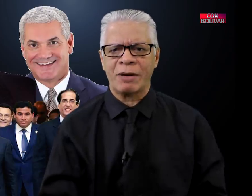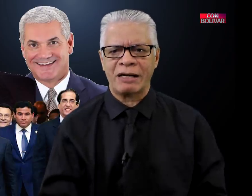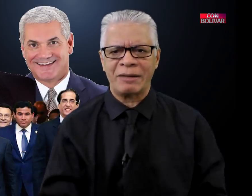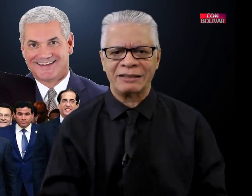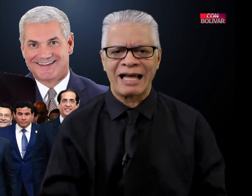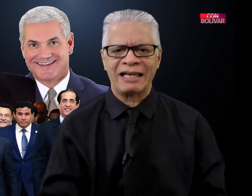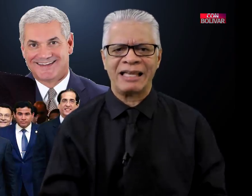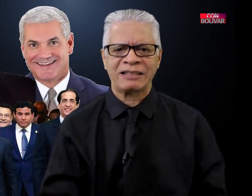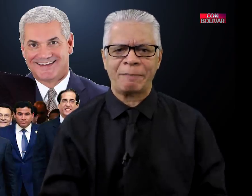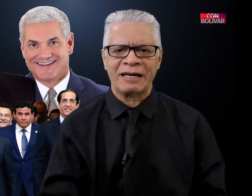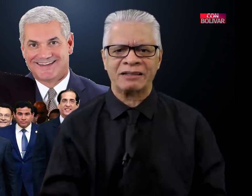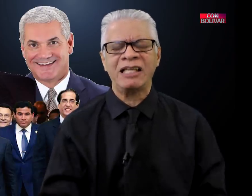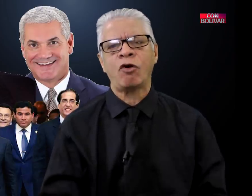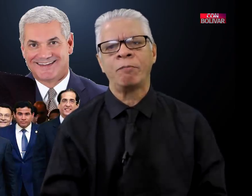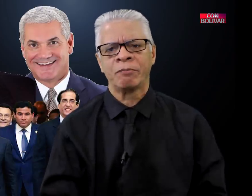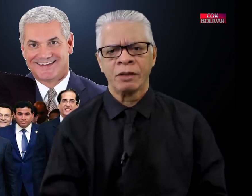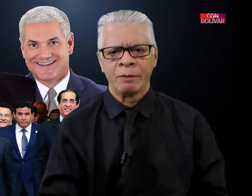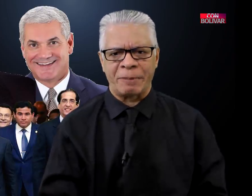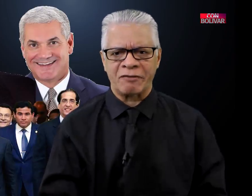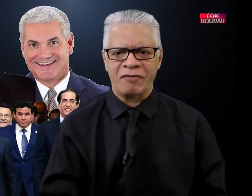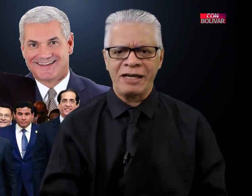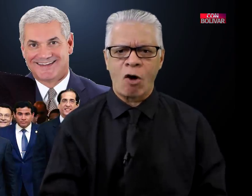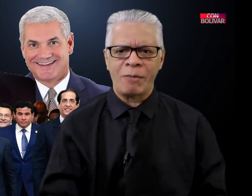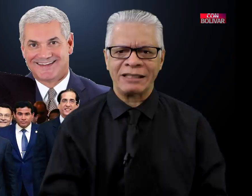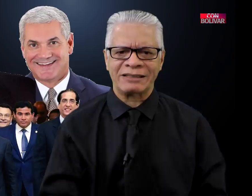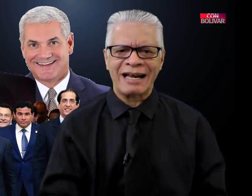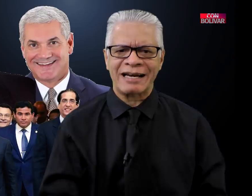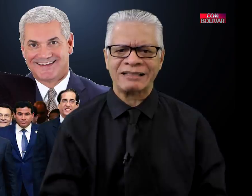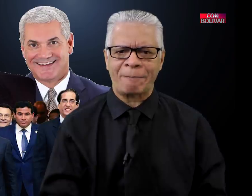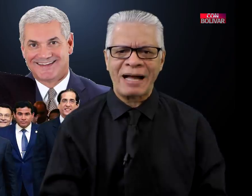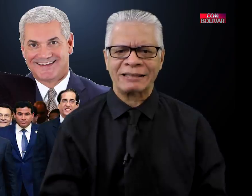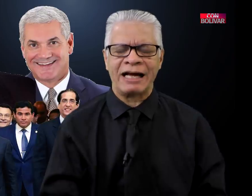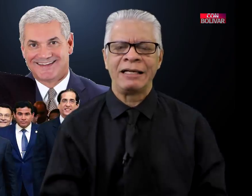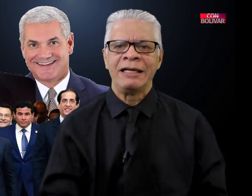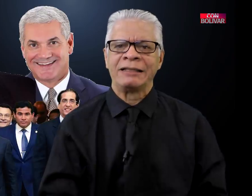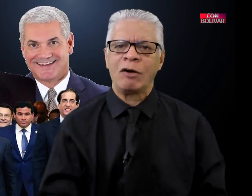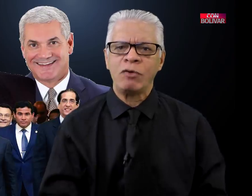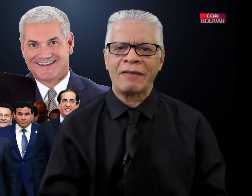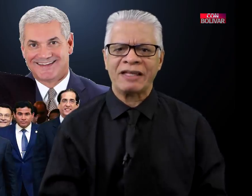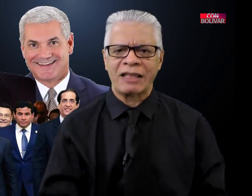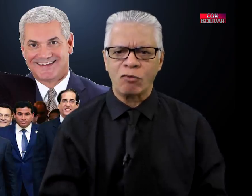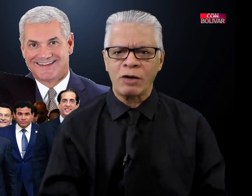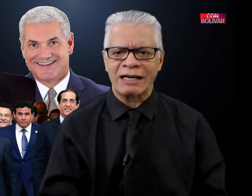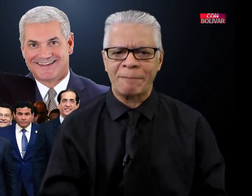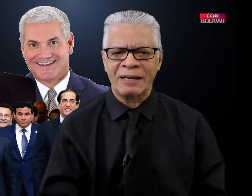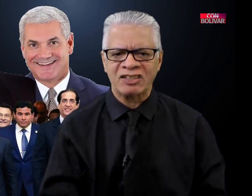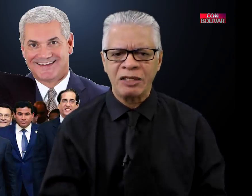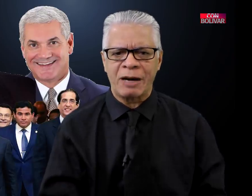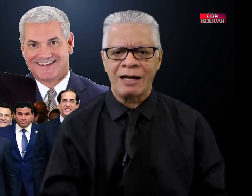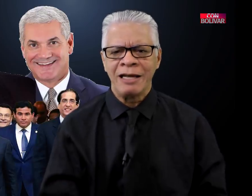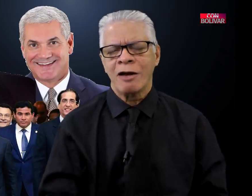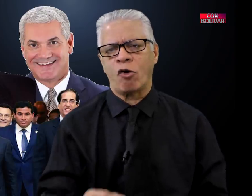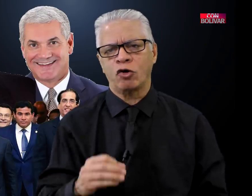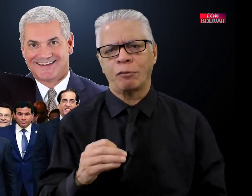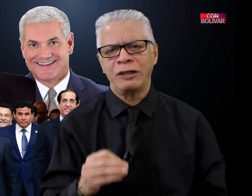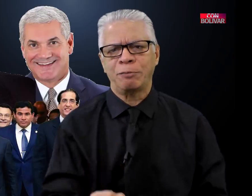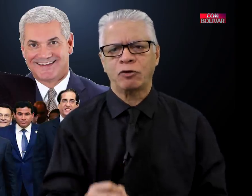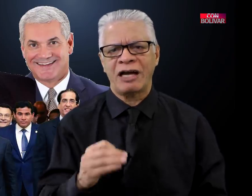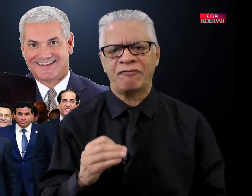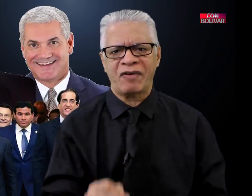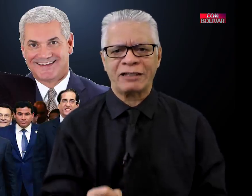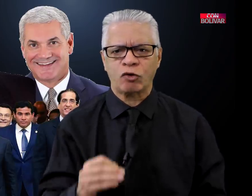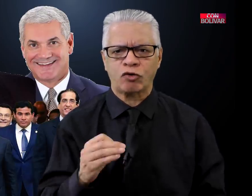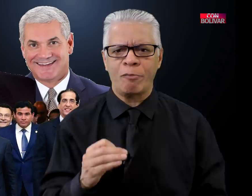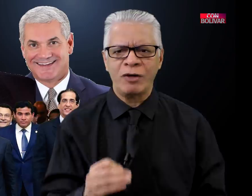permanencia gubernamental de ese partido perfila aumentar la zapata de una dictadura represiva con los